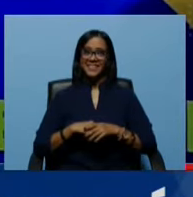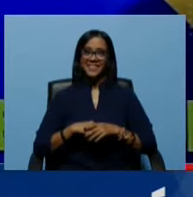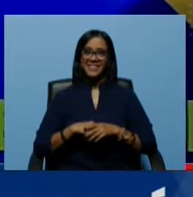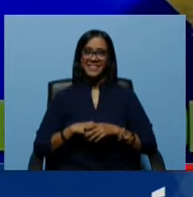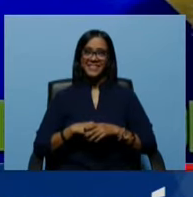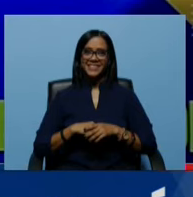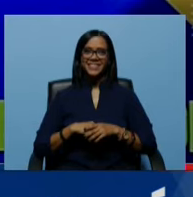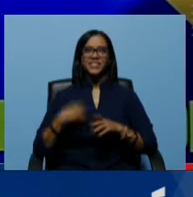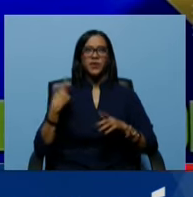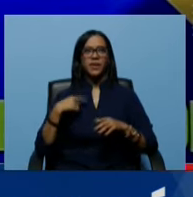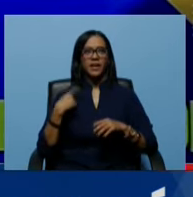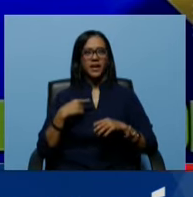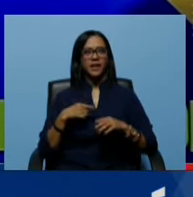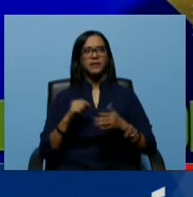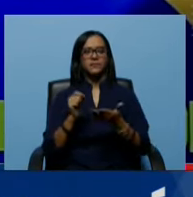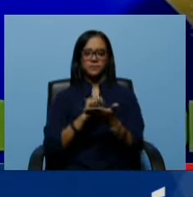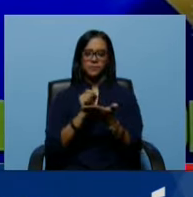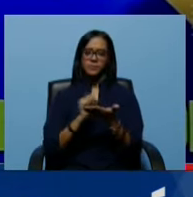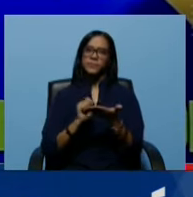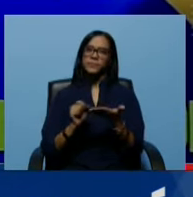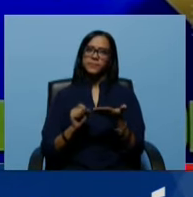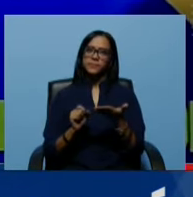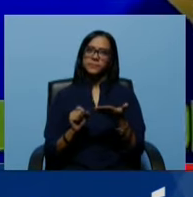Yo voy a proceder a firmar el decreto